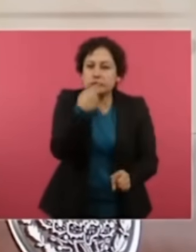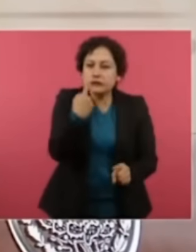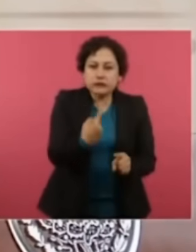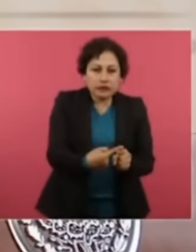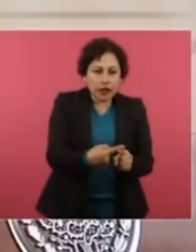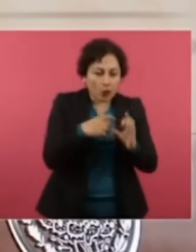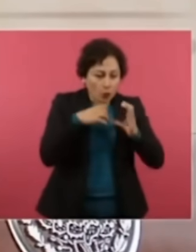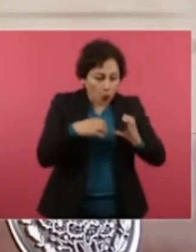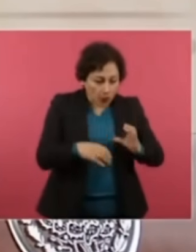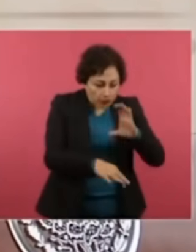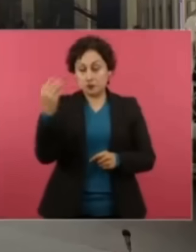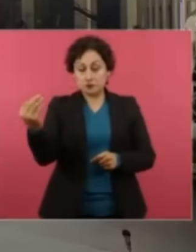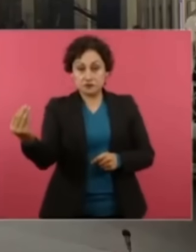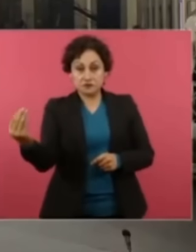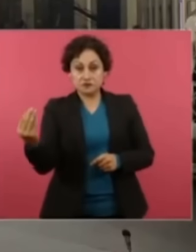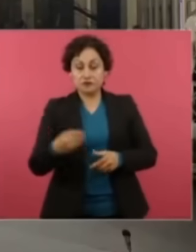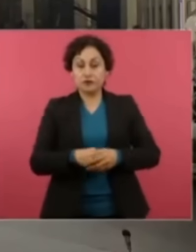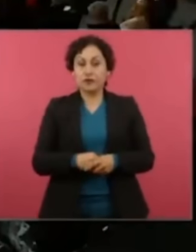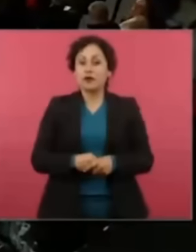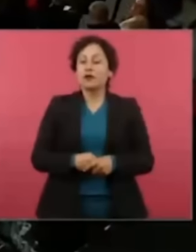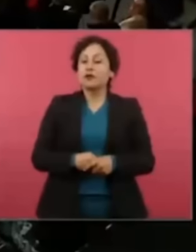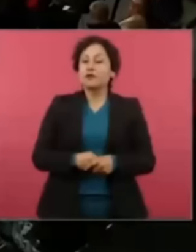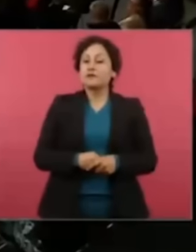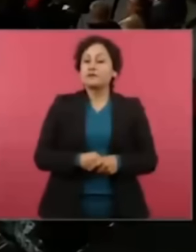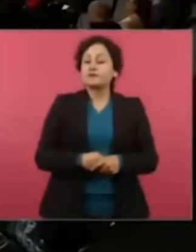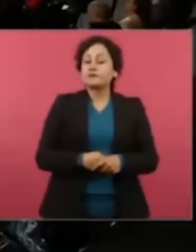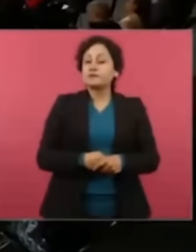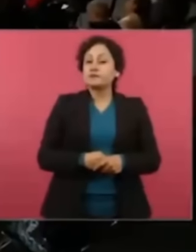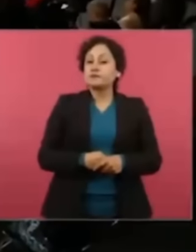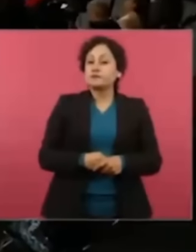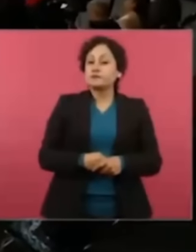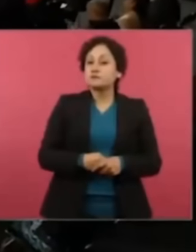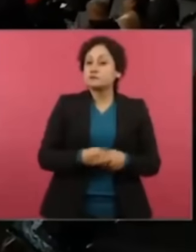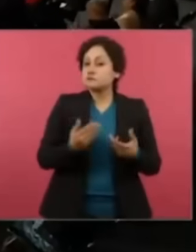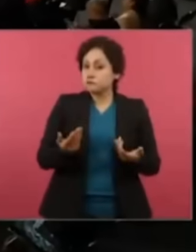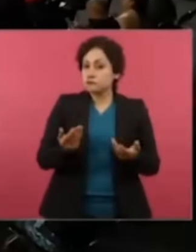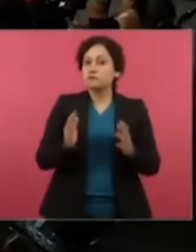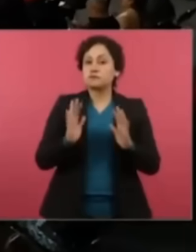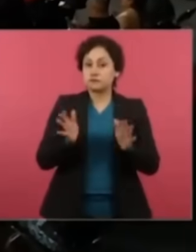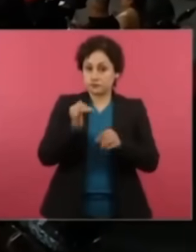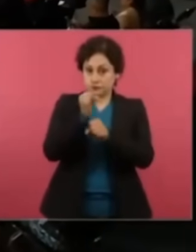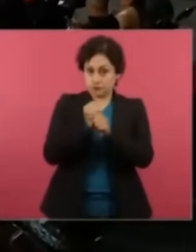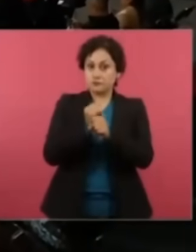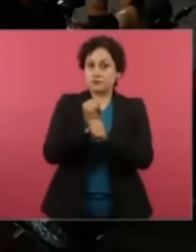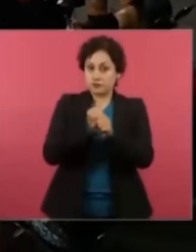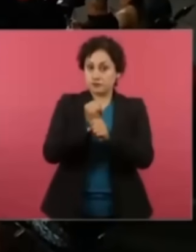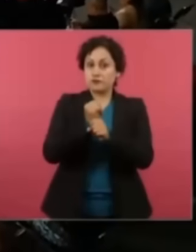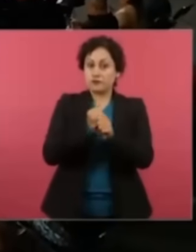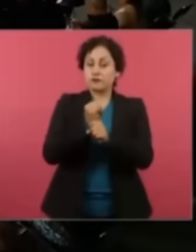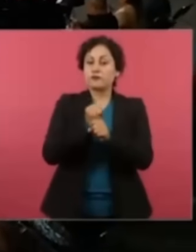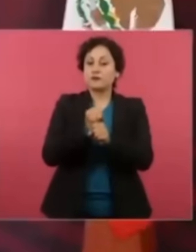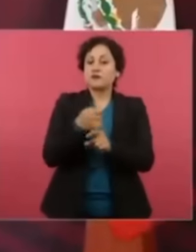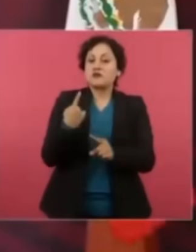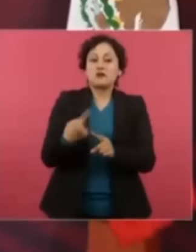no adelantados en esta declaración el presidente deja muy en claro que